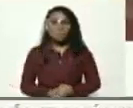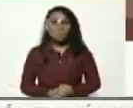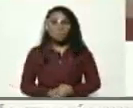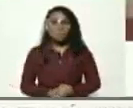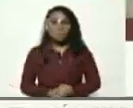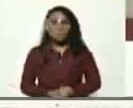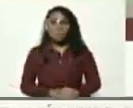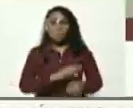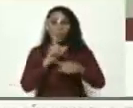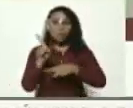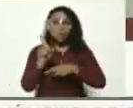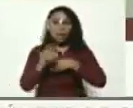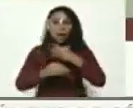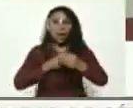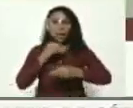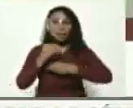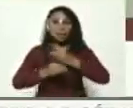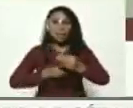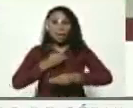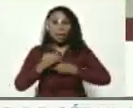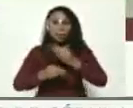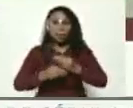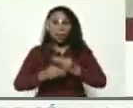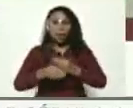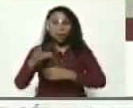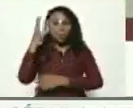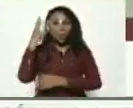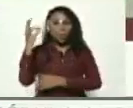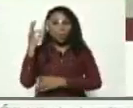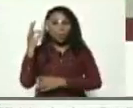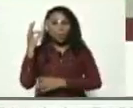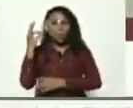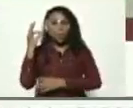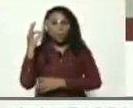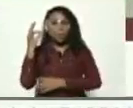Y así llegamos al Congreso de Panamá,